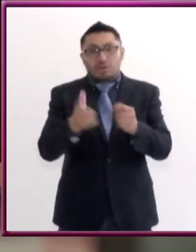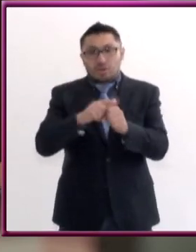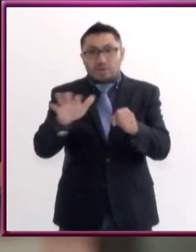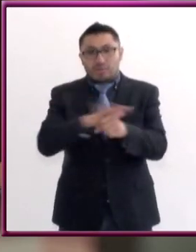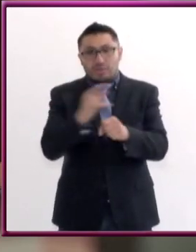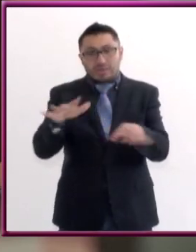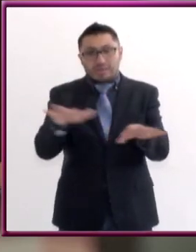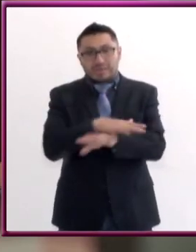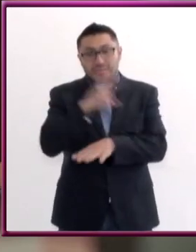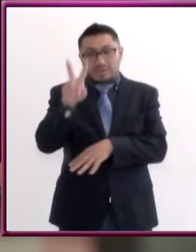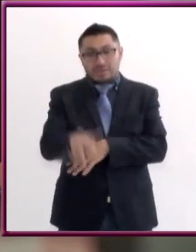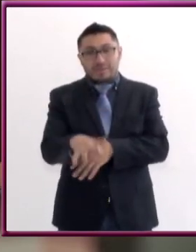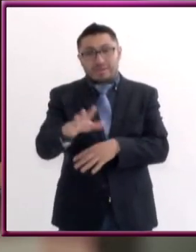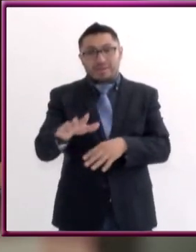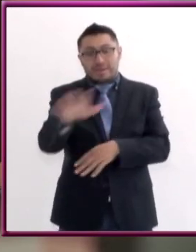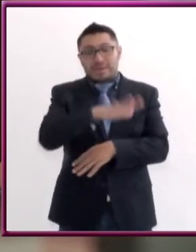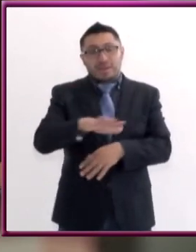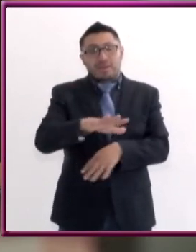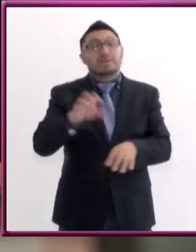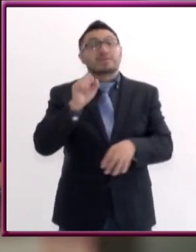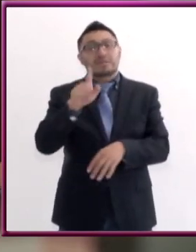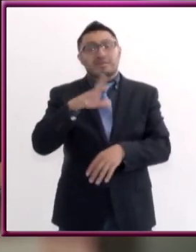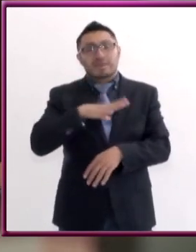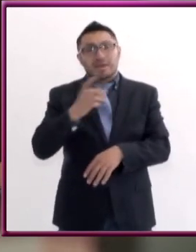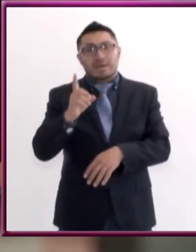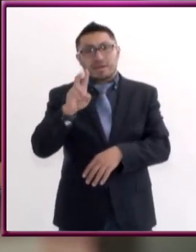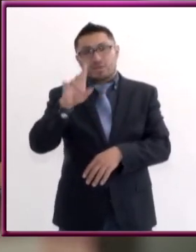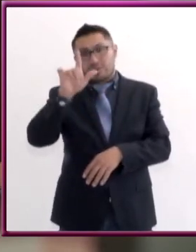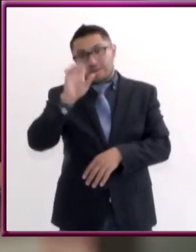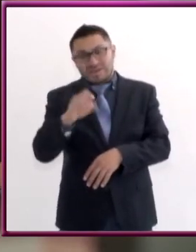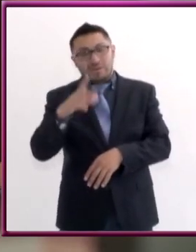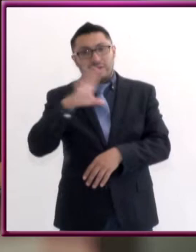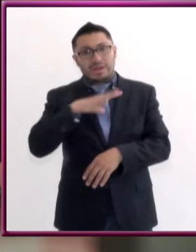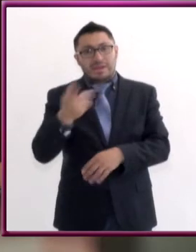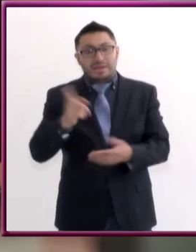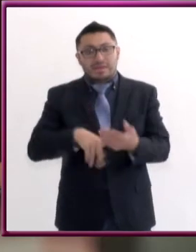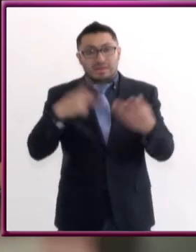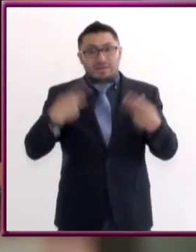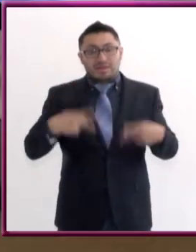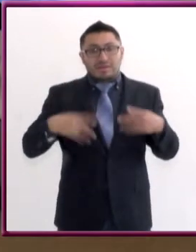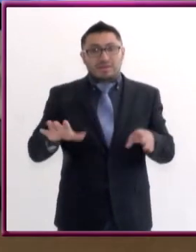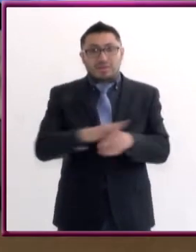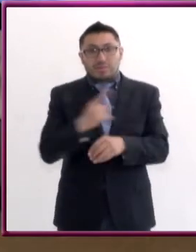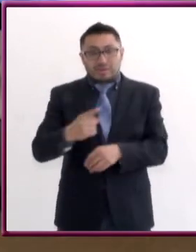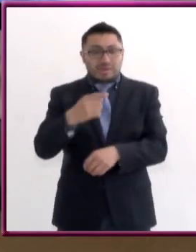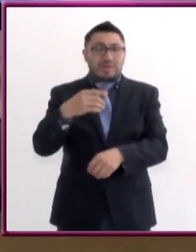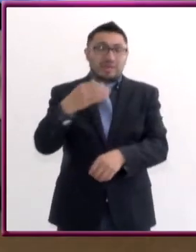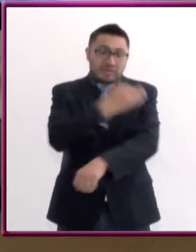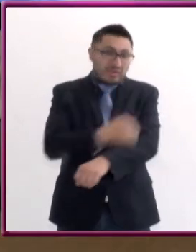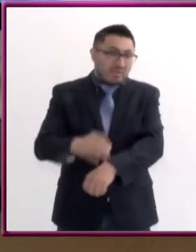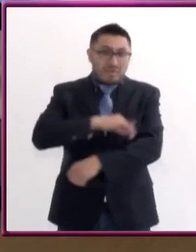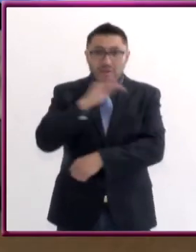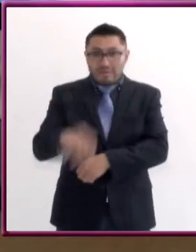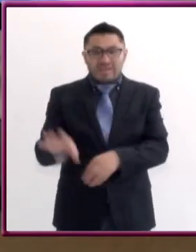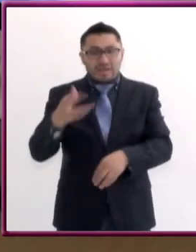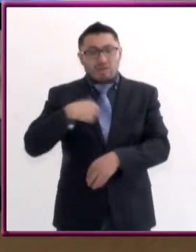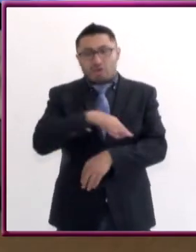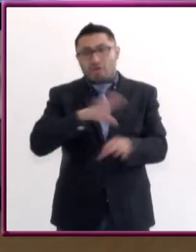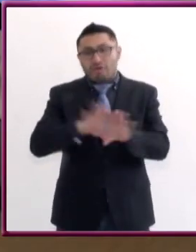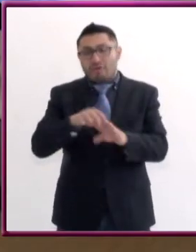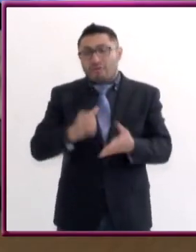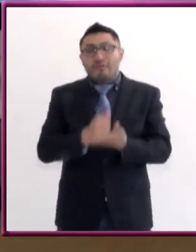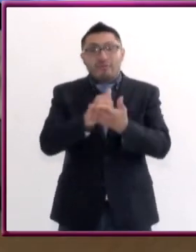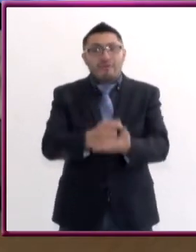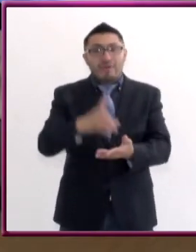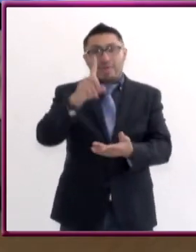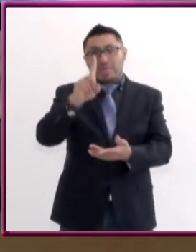realidad, también hay duelos que están viviendo otras personas por la pérdida de algún familiar. ¿Cómo nosotros podemos